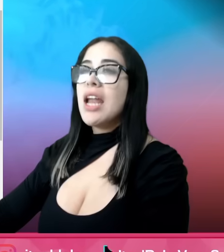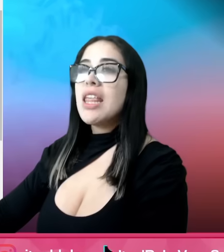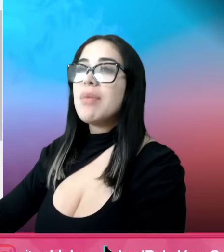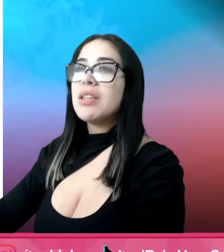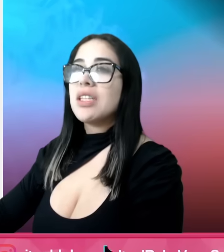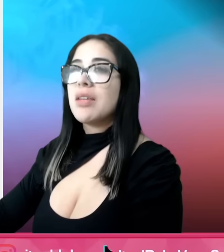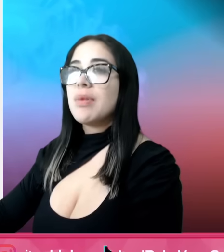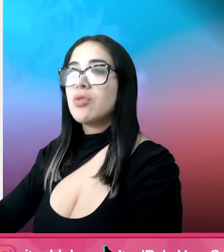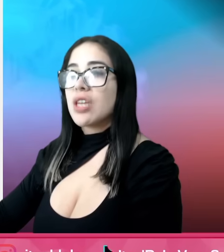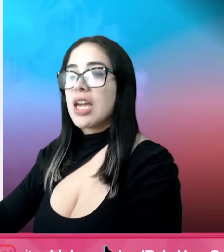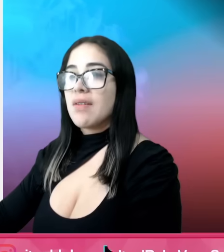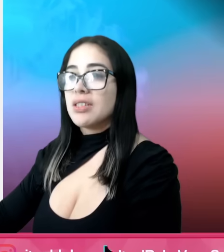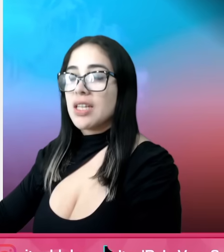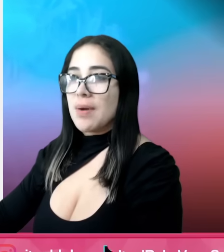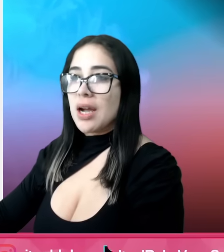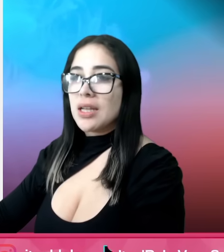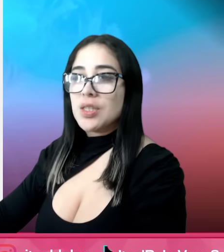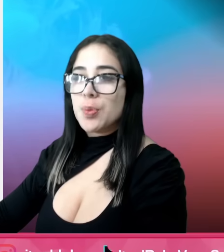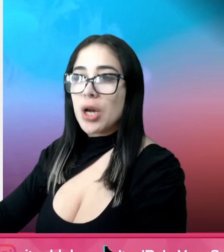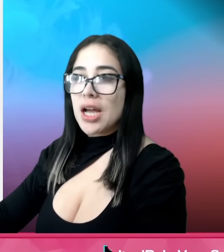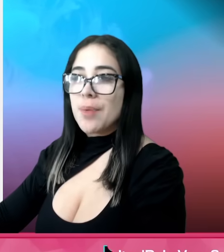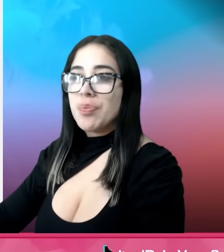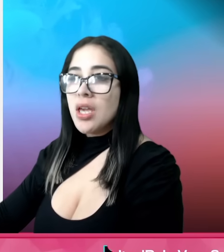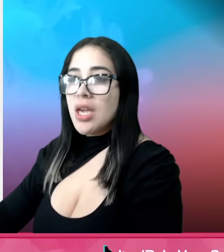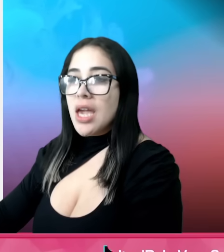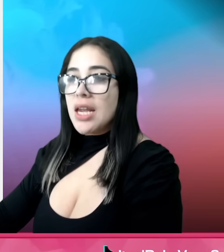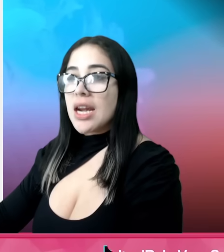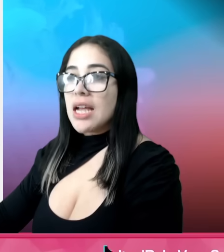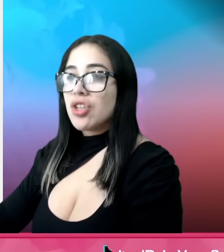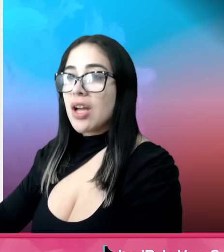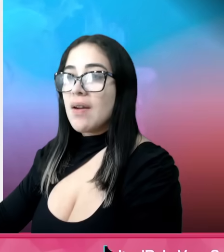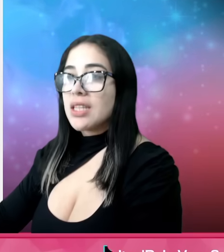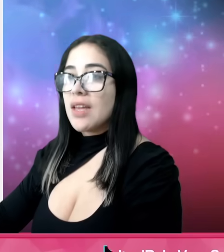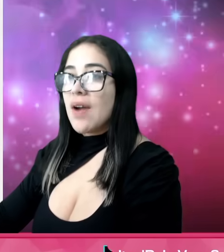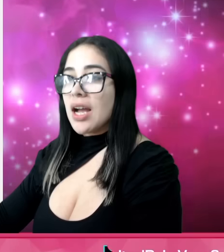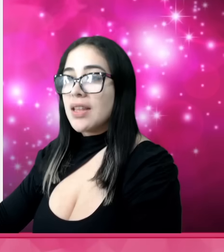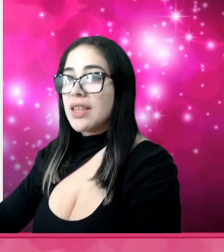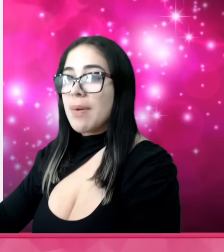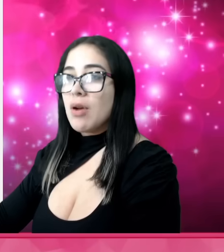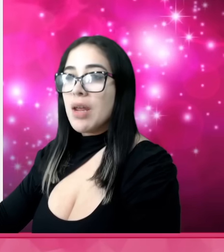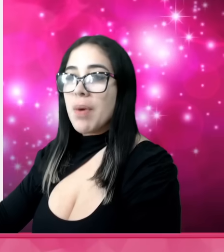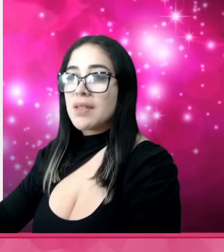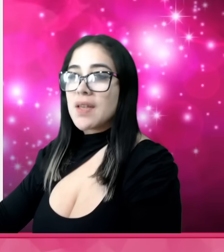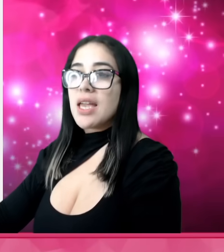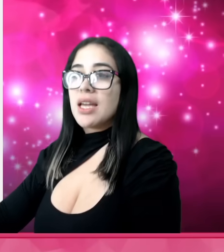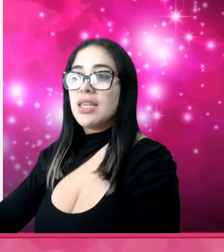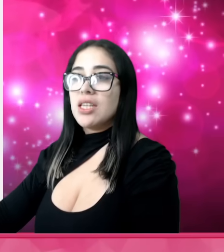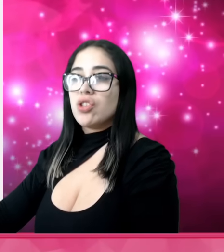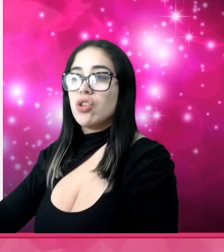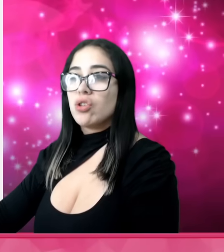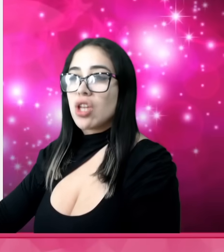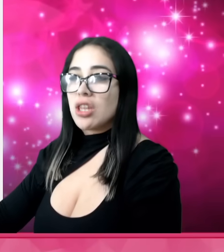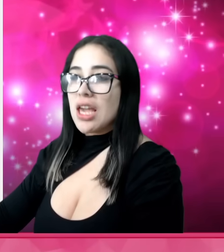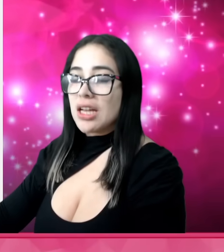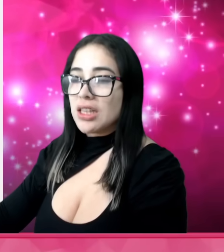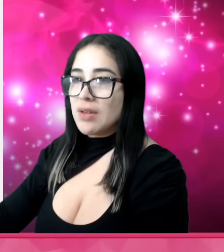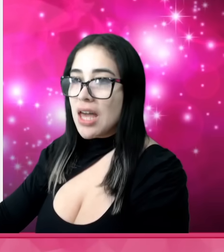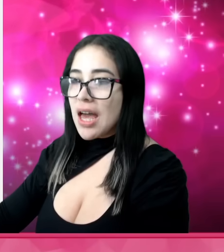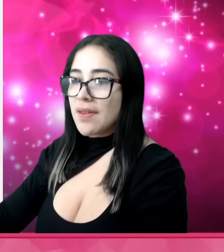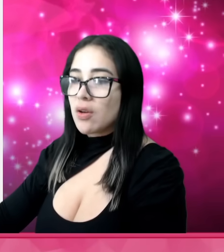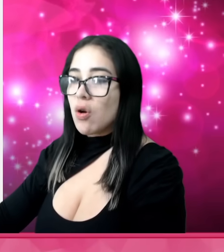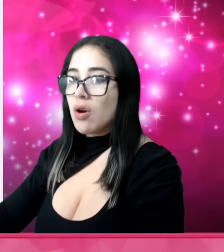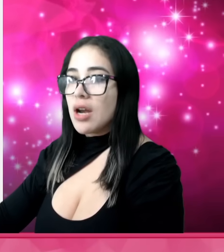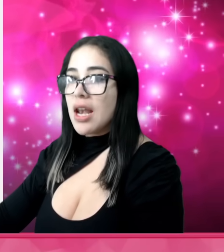a nada más y nada menos que Cabeza de Vaca dice por acá en rancho y Cabeza de Vaca en Tamaulipas hay en indicios de